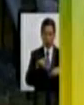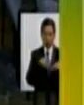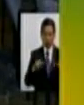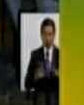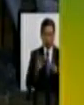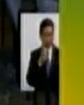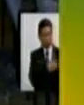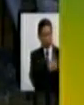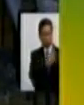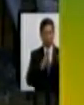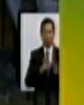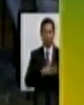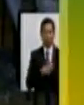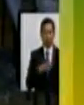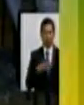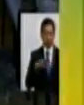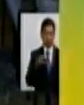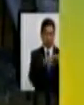muros de enfrentamiento.